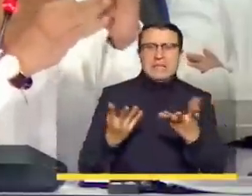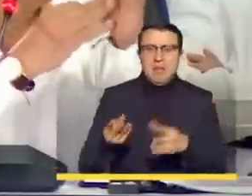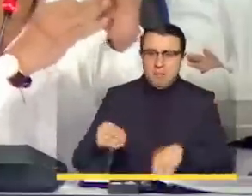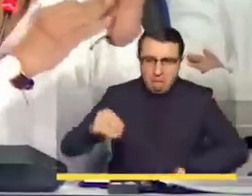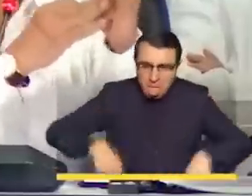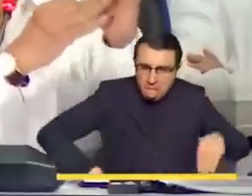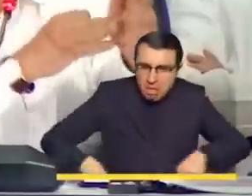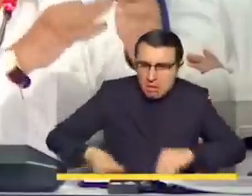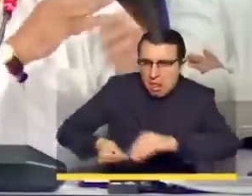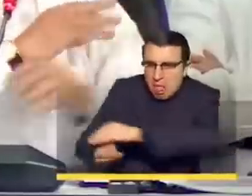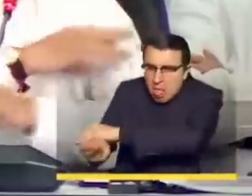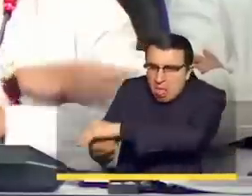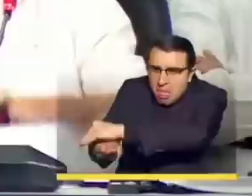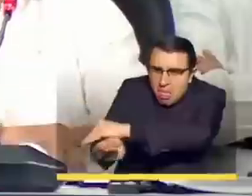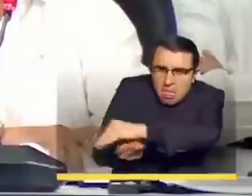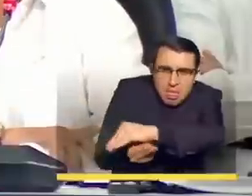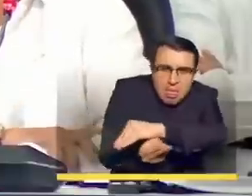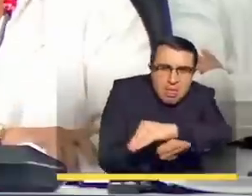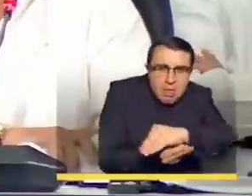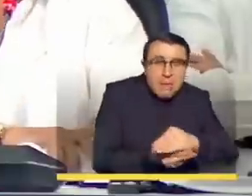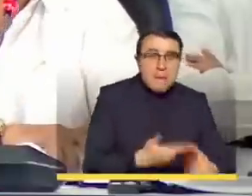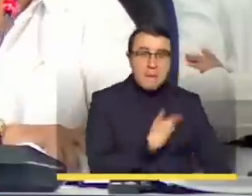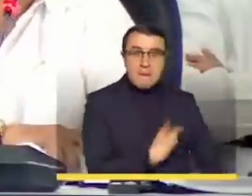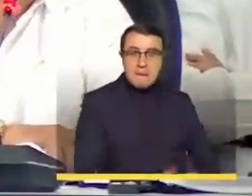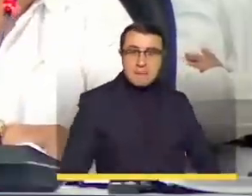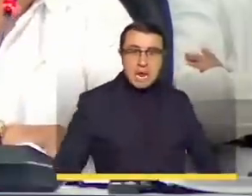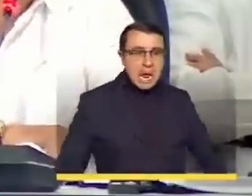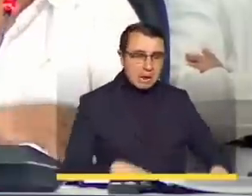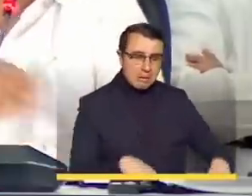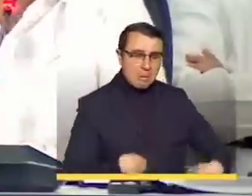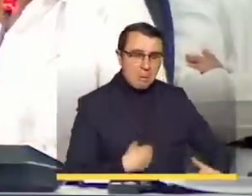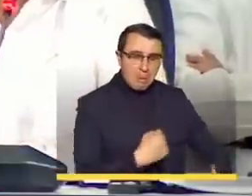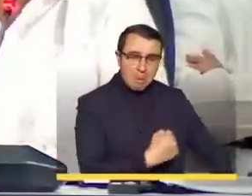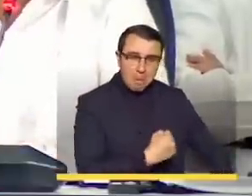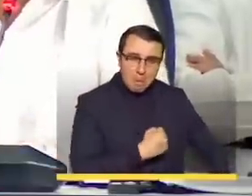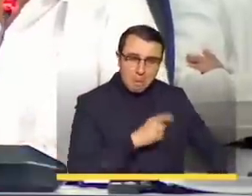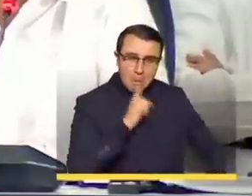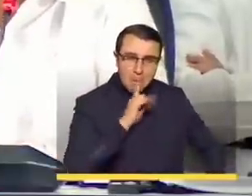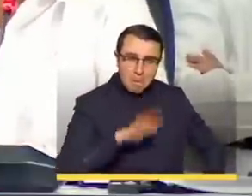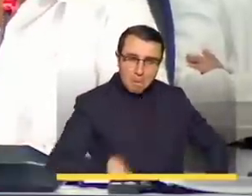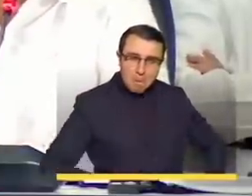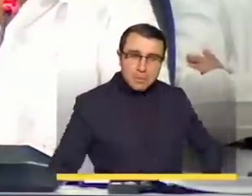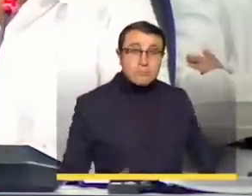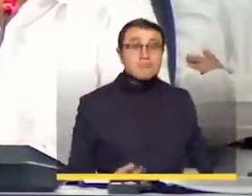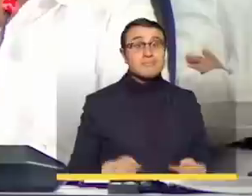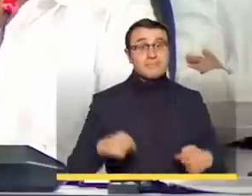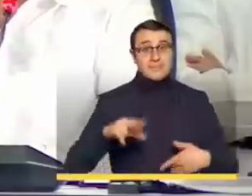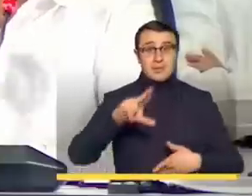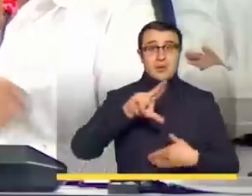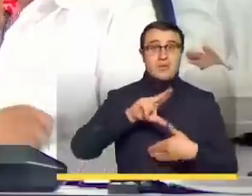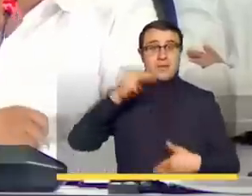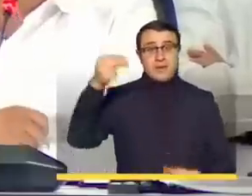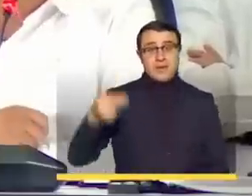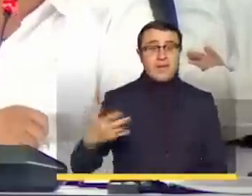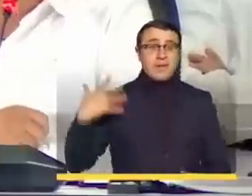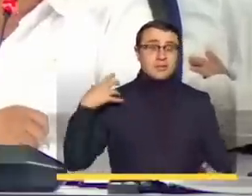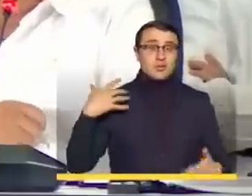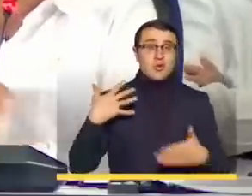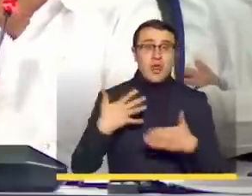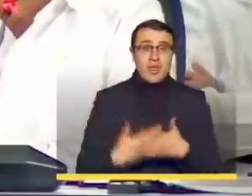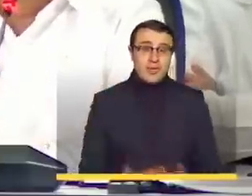comprar presidentes. Y entonces aquí está nuestra historia latinoamericana